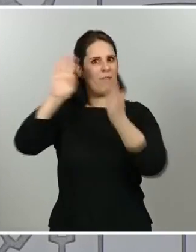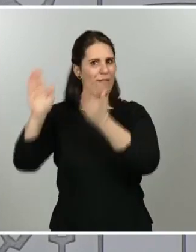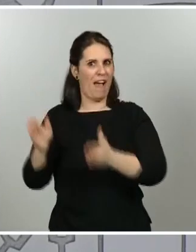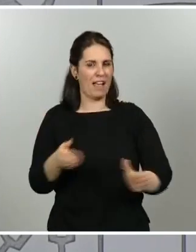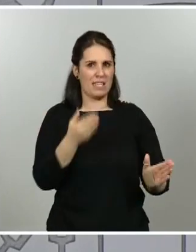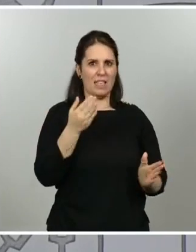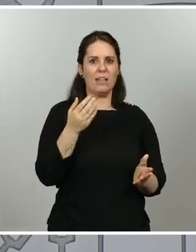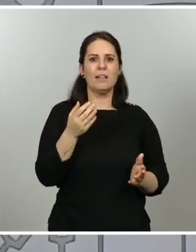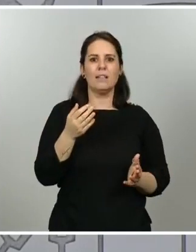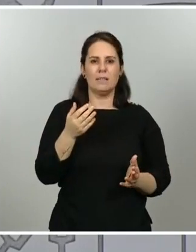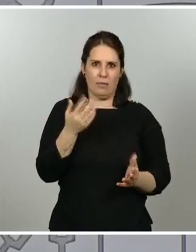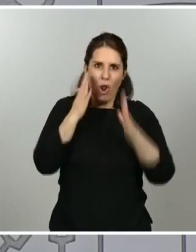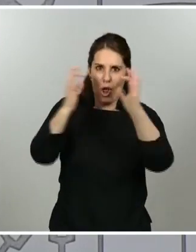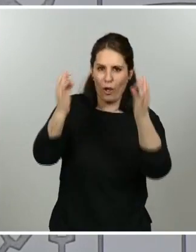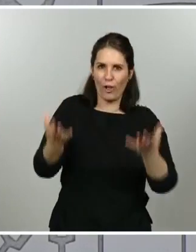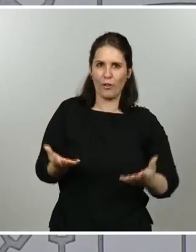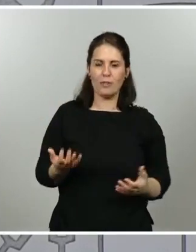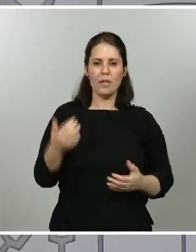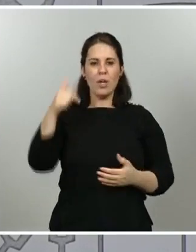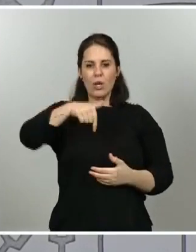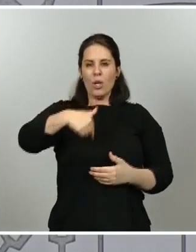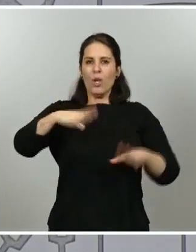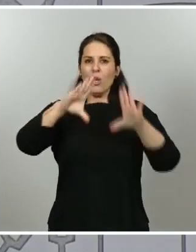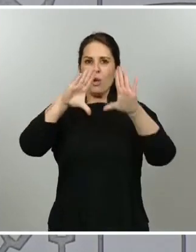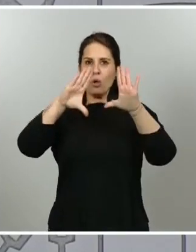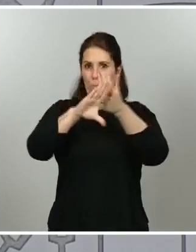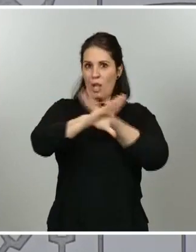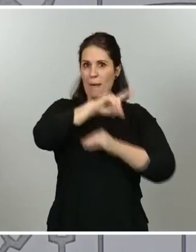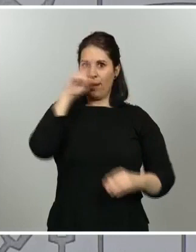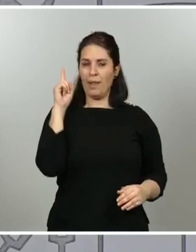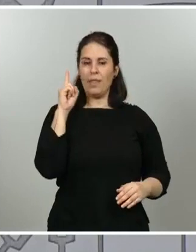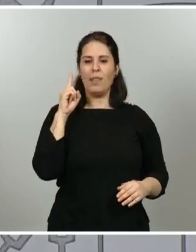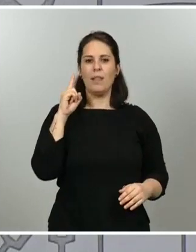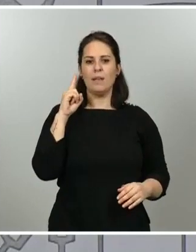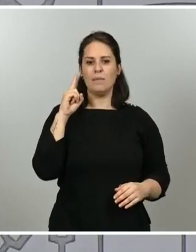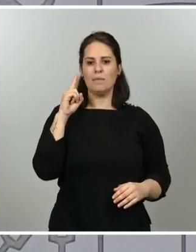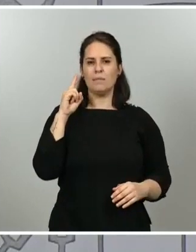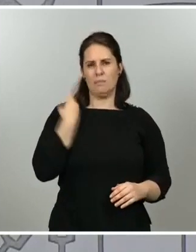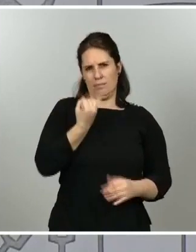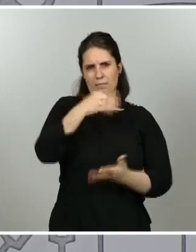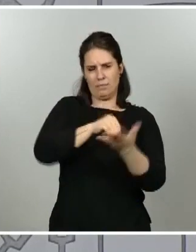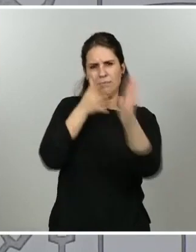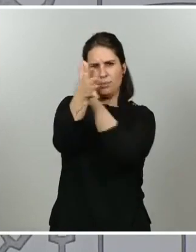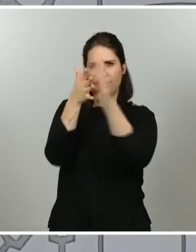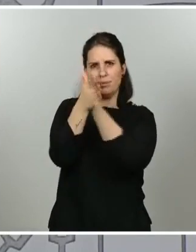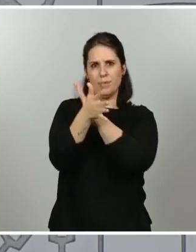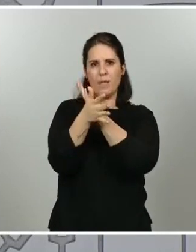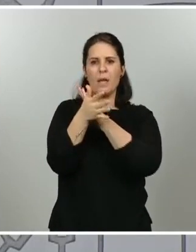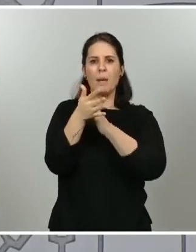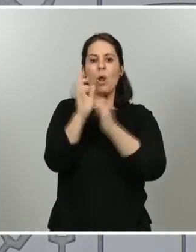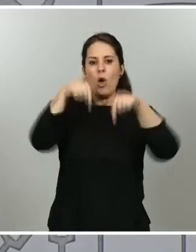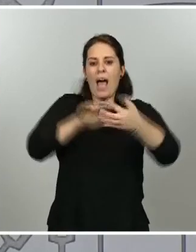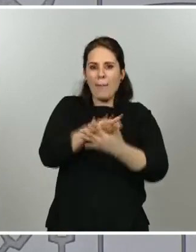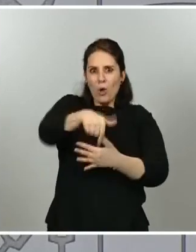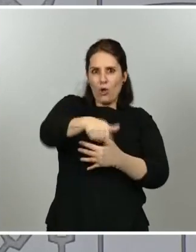fases. La Comunidad de Madrid, como ya les he explicado en muchos casos, no solo la Comunidad de Madrid, todas las comunidades, probablemente lo que